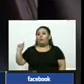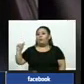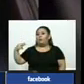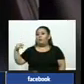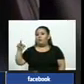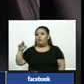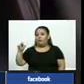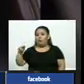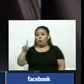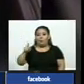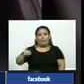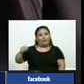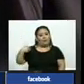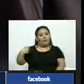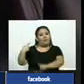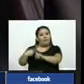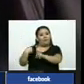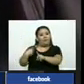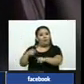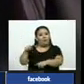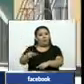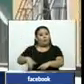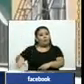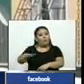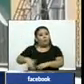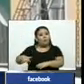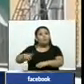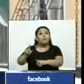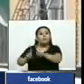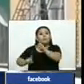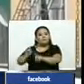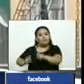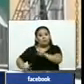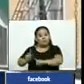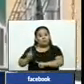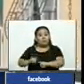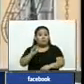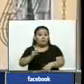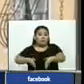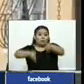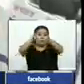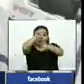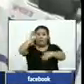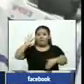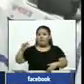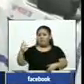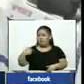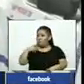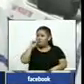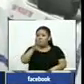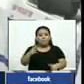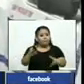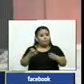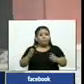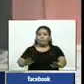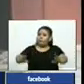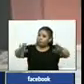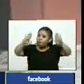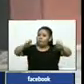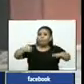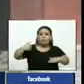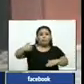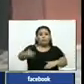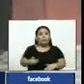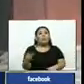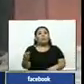año pasado en una residencial de San Sebastián Salitrillo en Santa Ana. La Fiscalía General pide la pena máxima para el imputado,